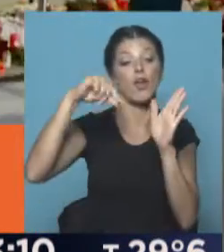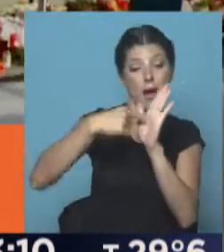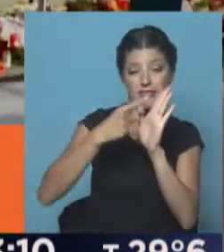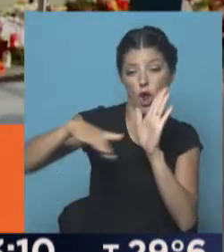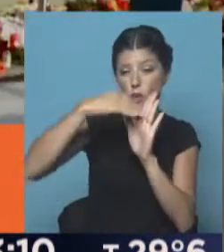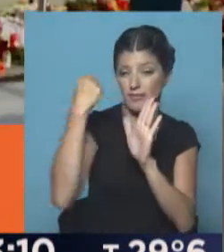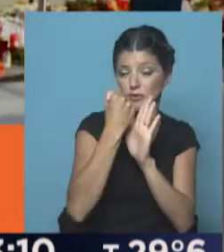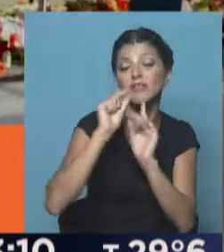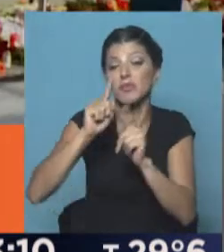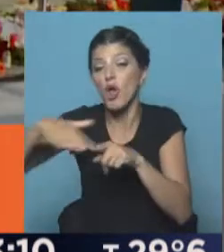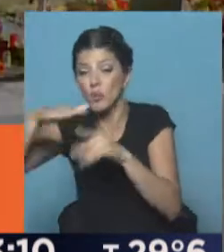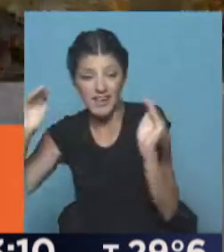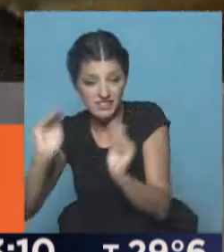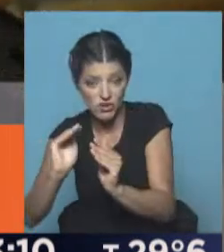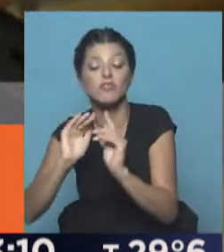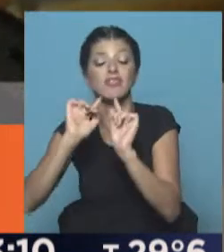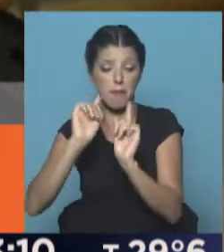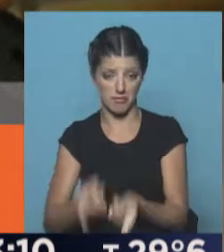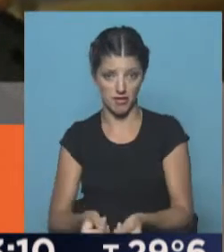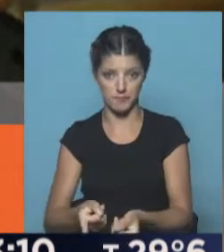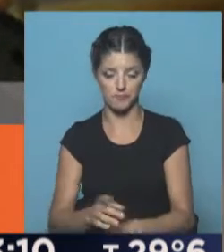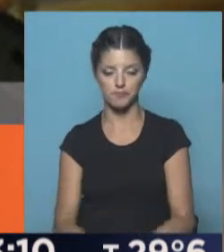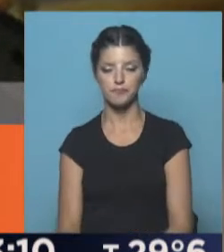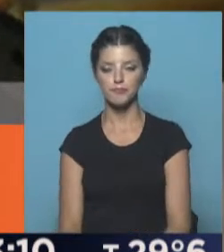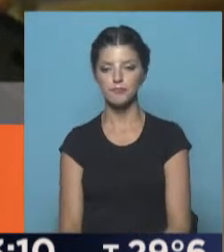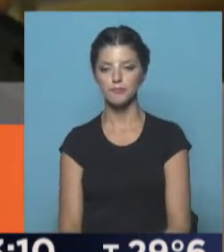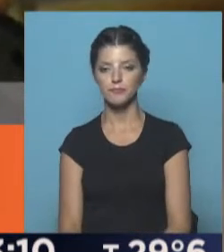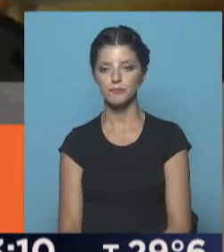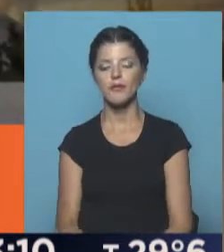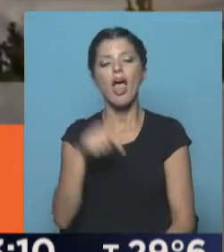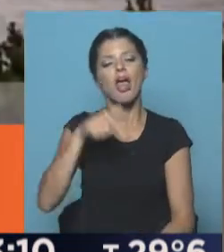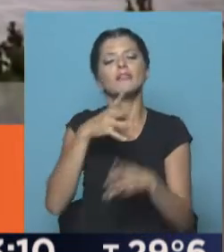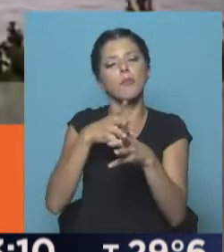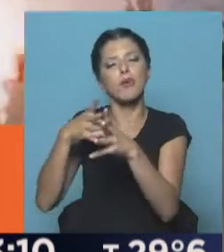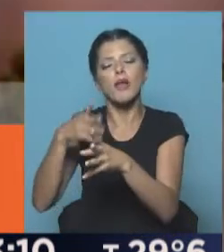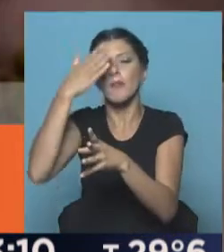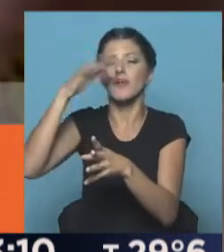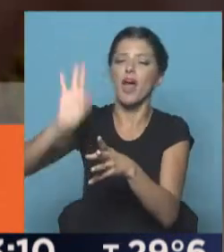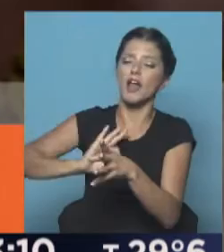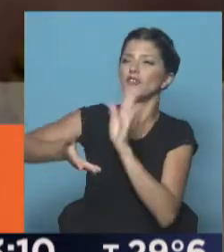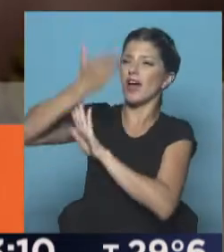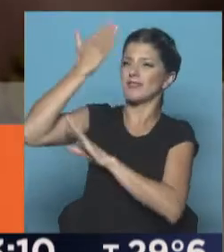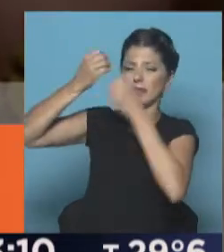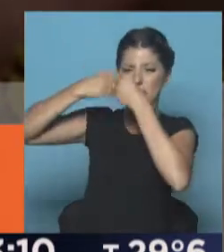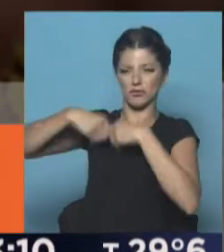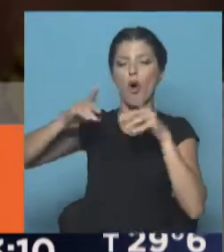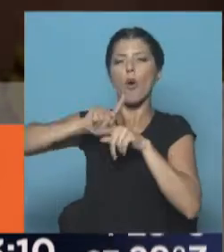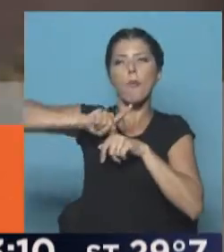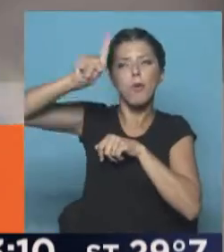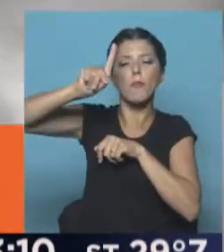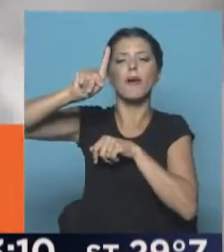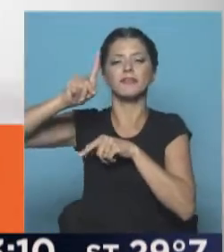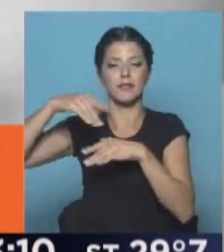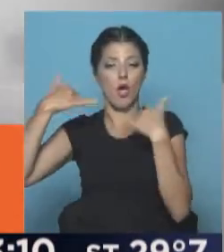en las pequeñas localidades. Una guerra que, años después de haberse iniciado con bombas inteligentes y misiles